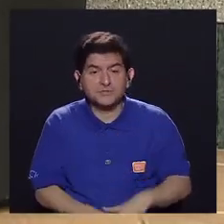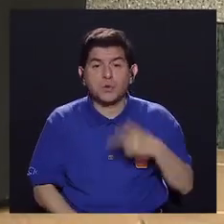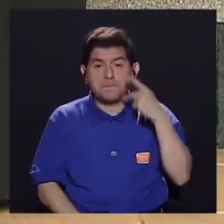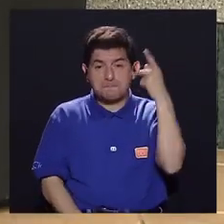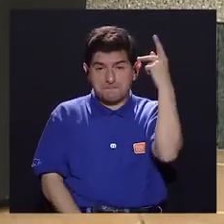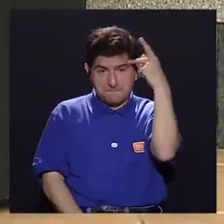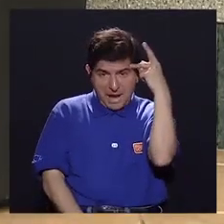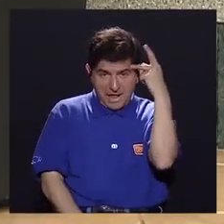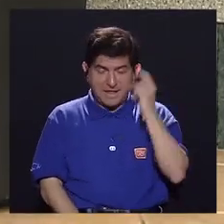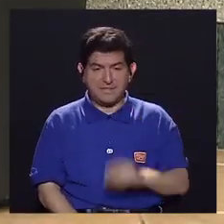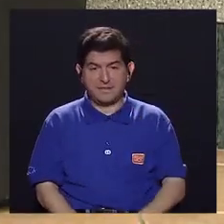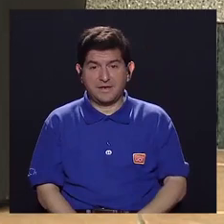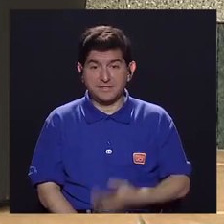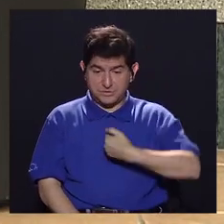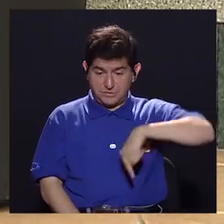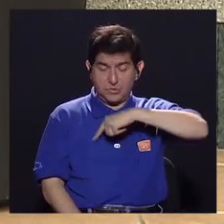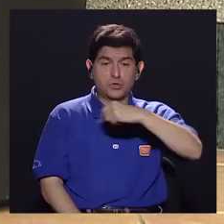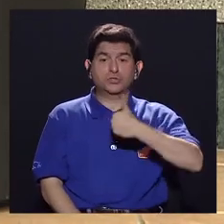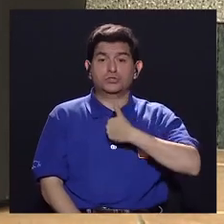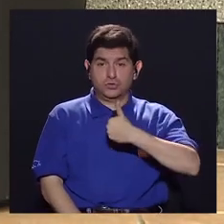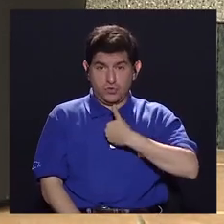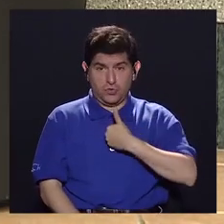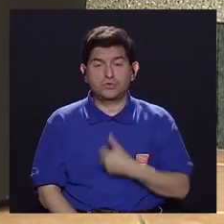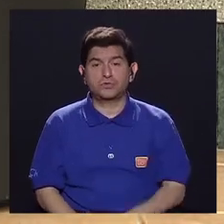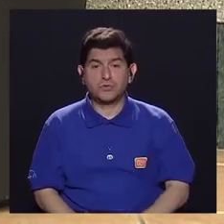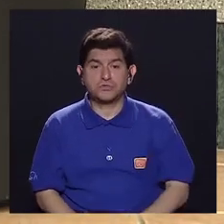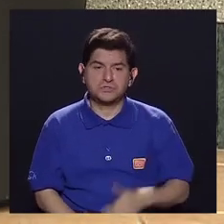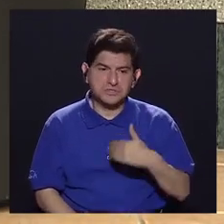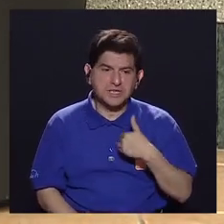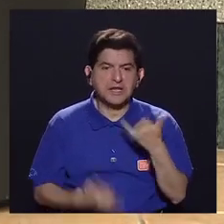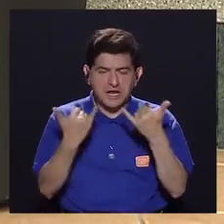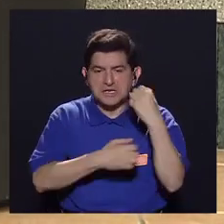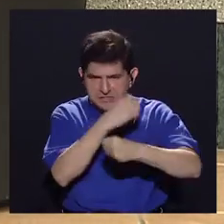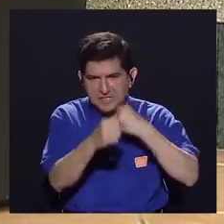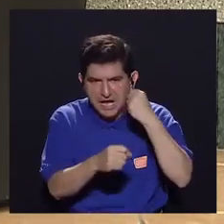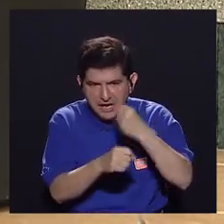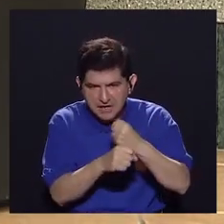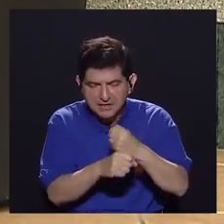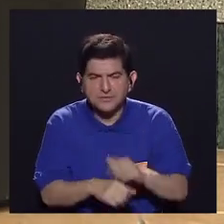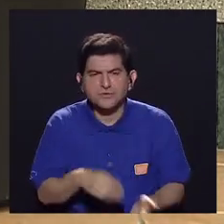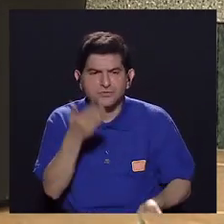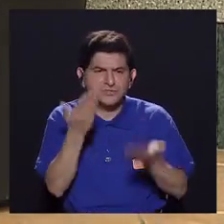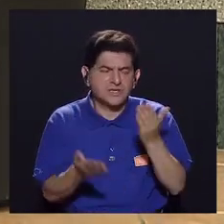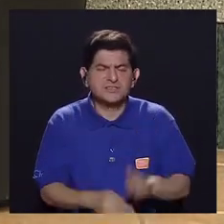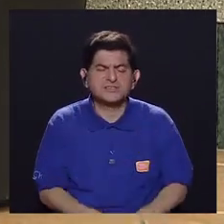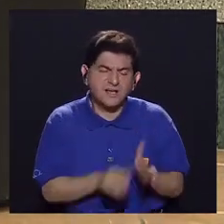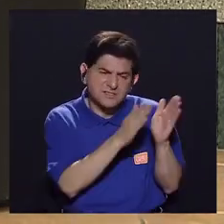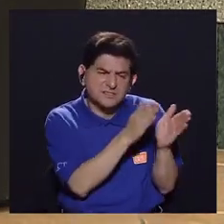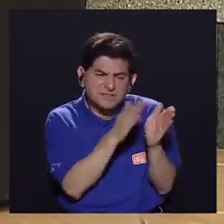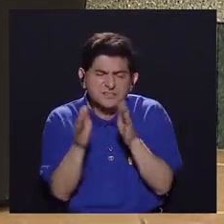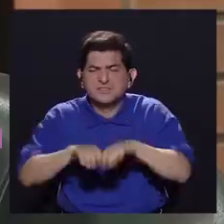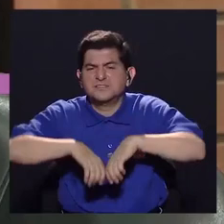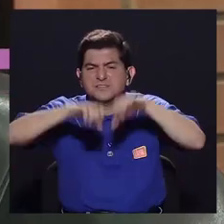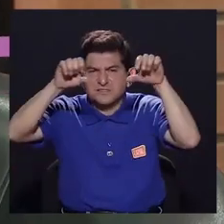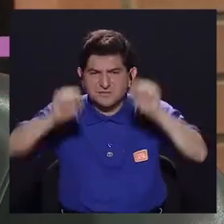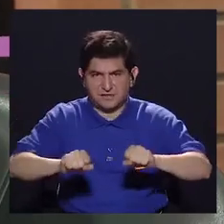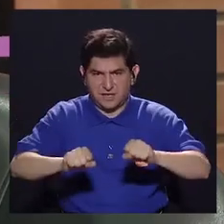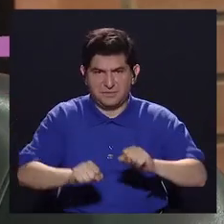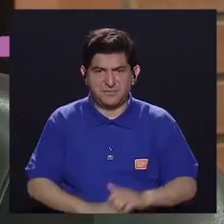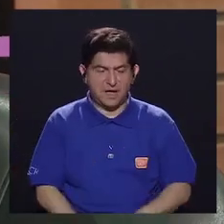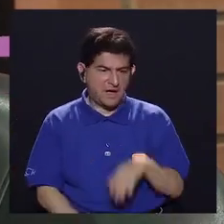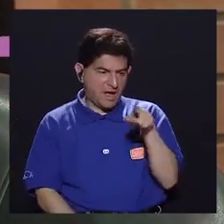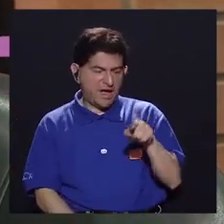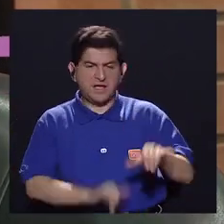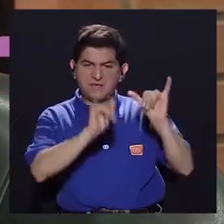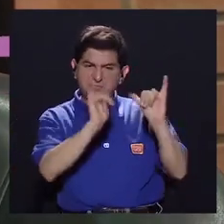nuestros padres, incluso nosotros que tenemos cierta edad, fuimos posiblemente formados en un sistema